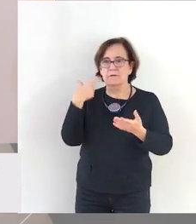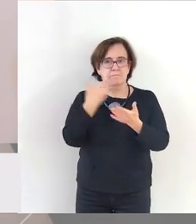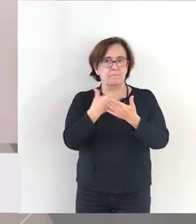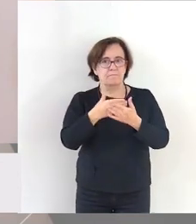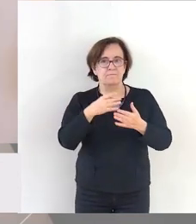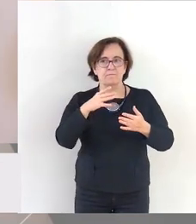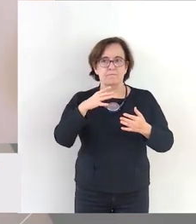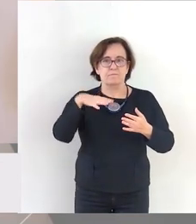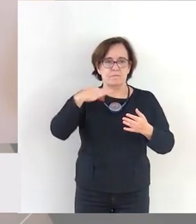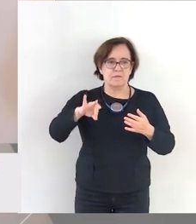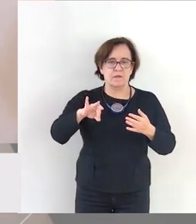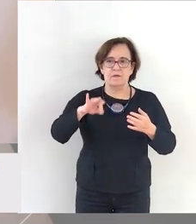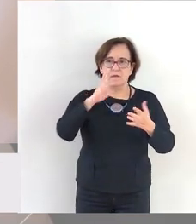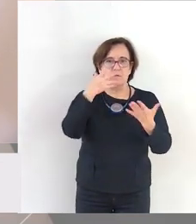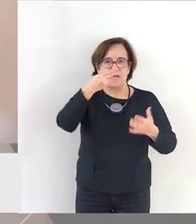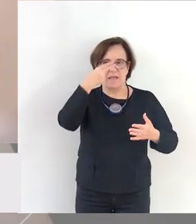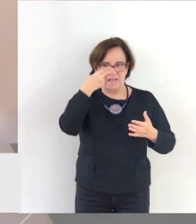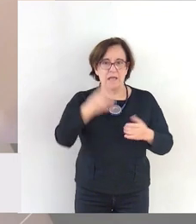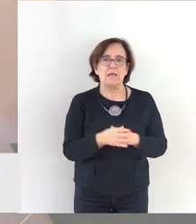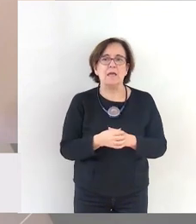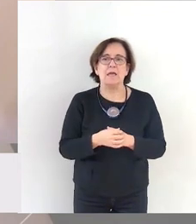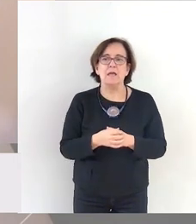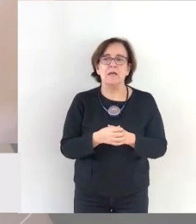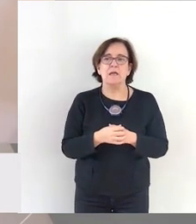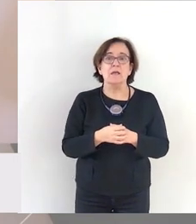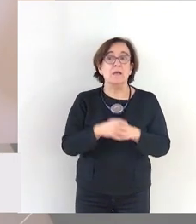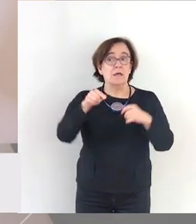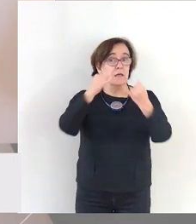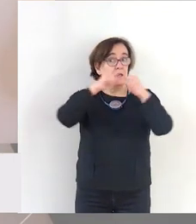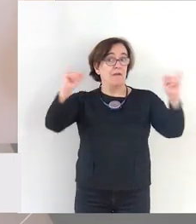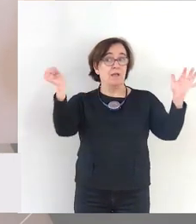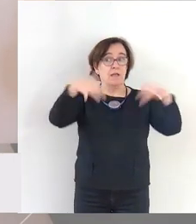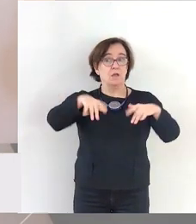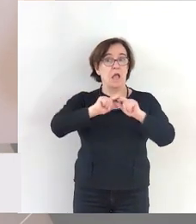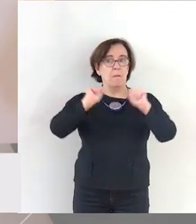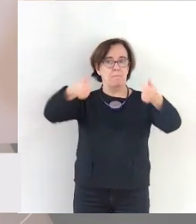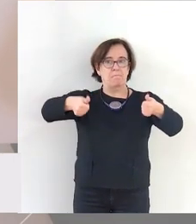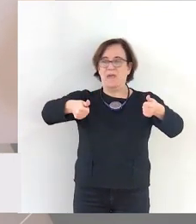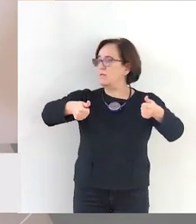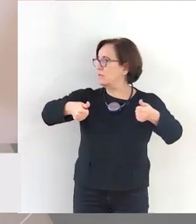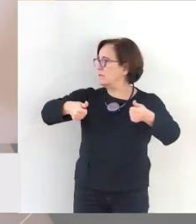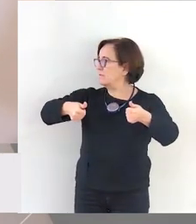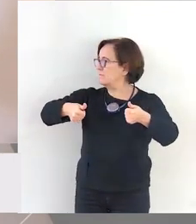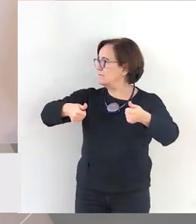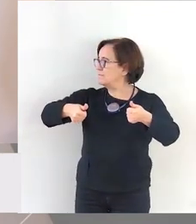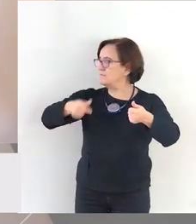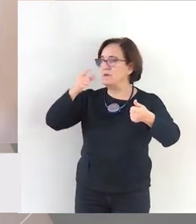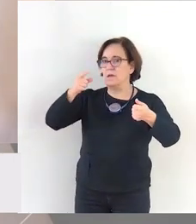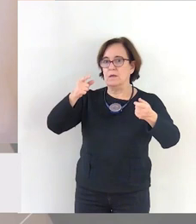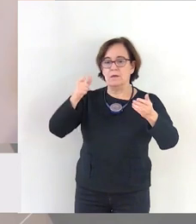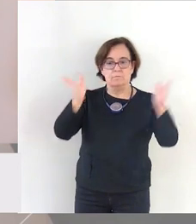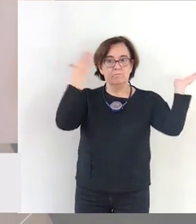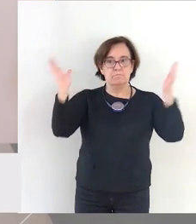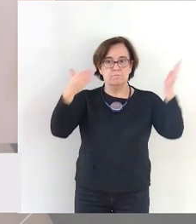han sido realmente realmente interesantes y este este evento ha sido el inicio de de bueno de un ciclo de